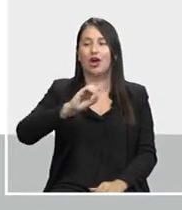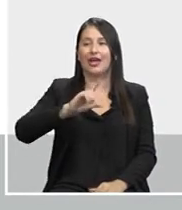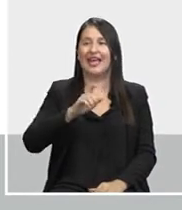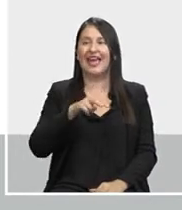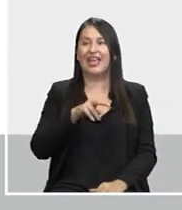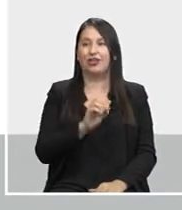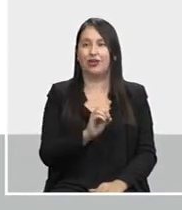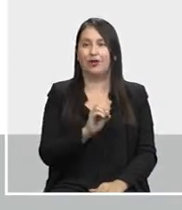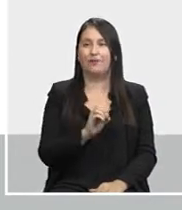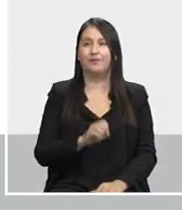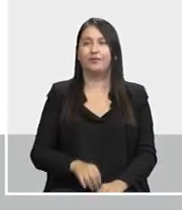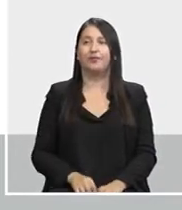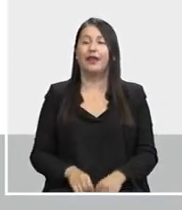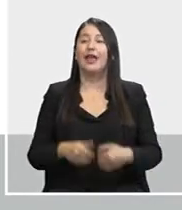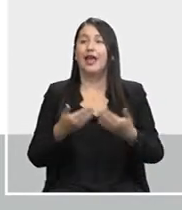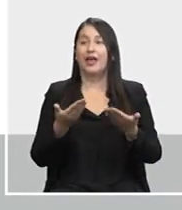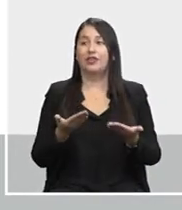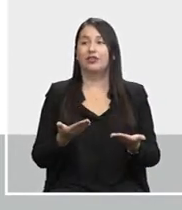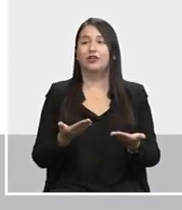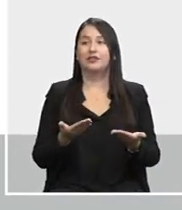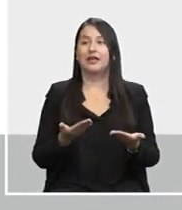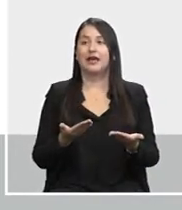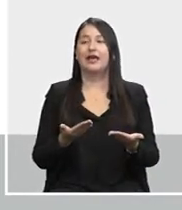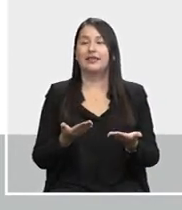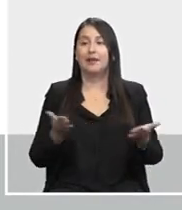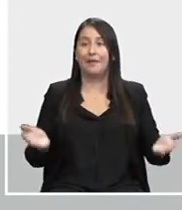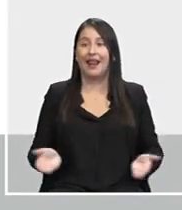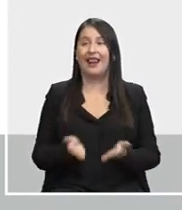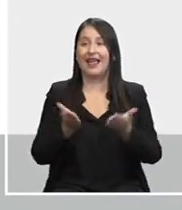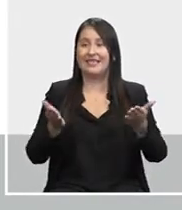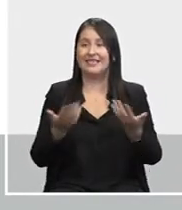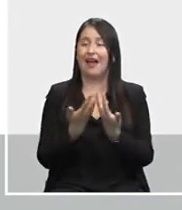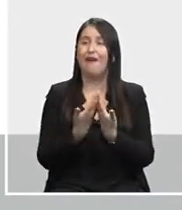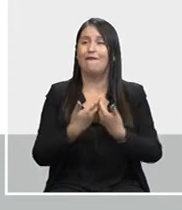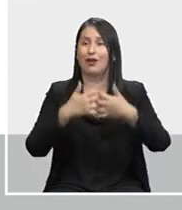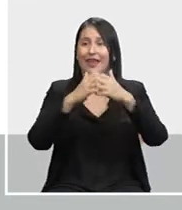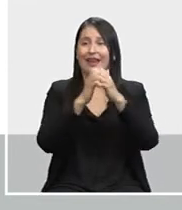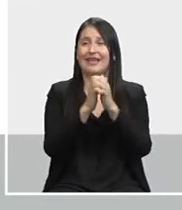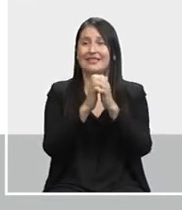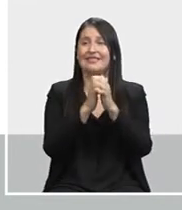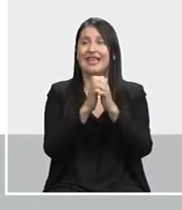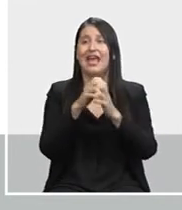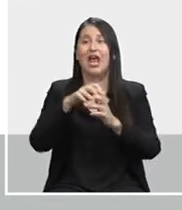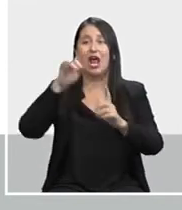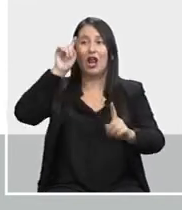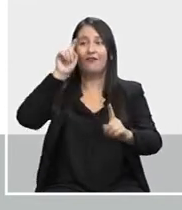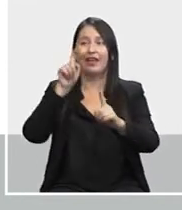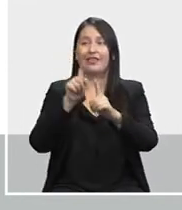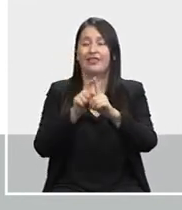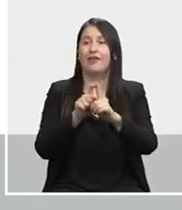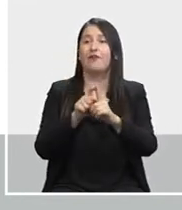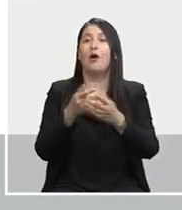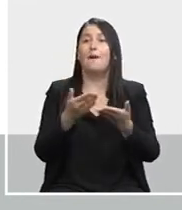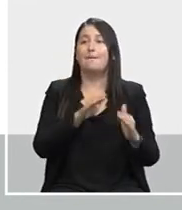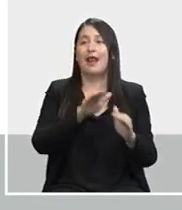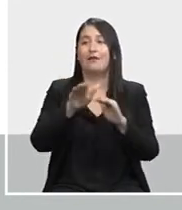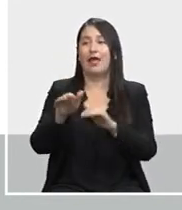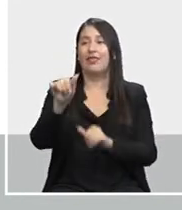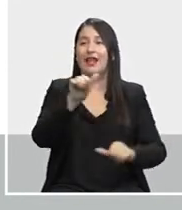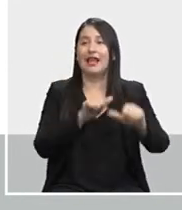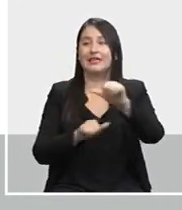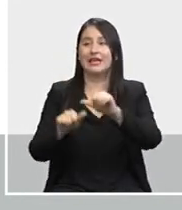de lanzar EAT-Lancet 2.0 para actualizar y fortalecer estos objetivos en función de la ciencia que se ha publicado desde su